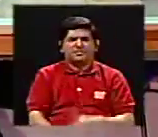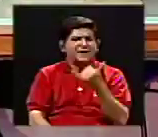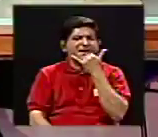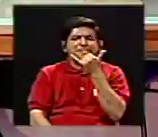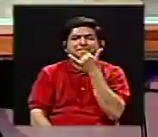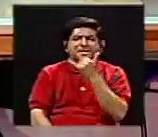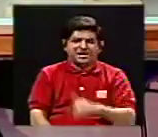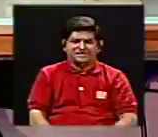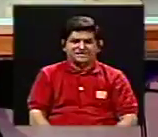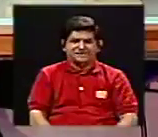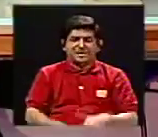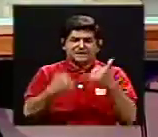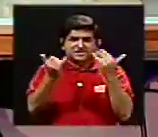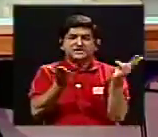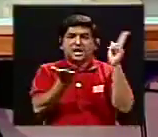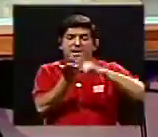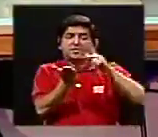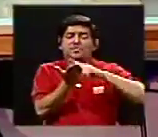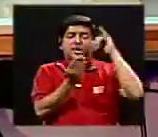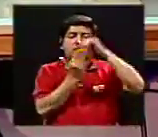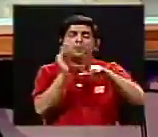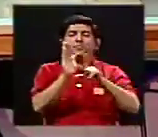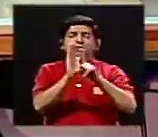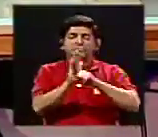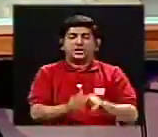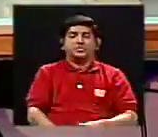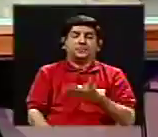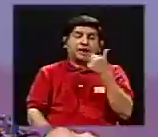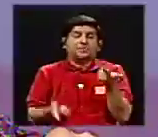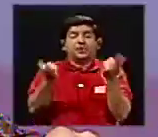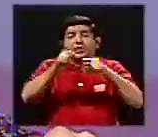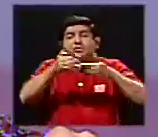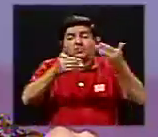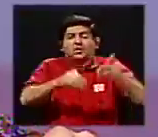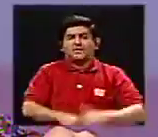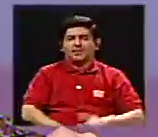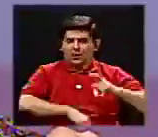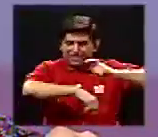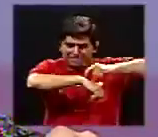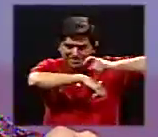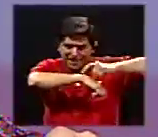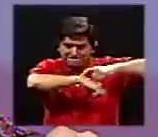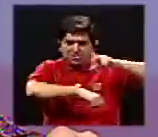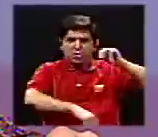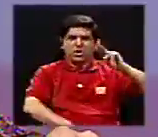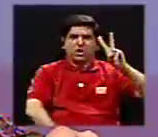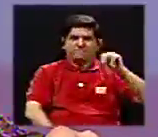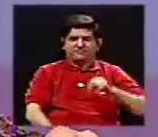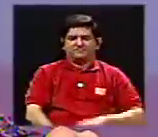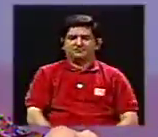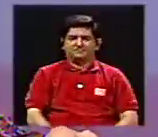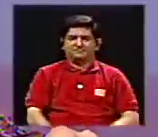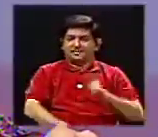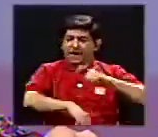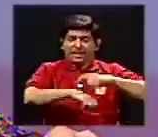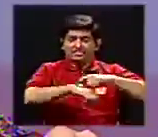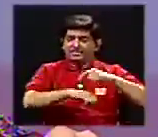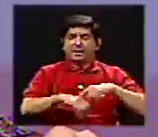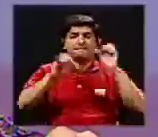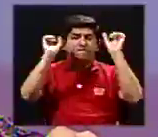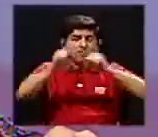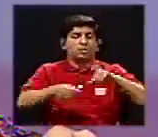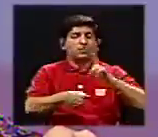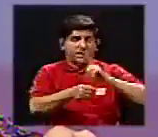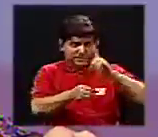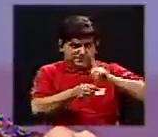está pasando? ¿Cuándo podría estar aprobado este proyecto de ley en el mejor de los casos? Bueno, el plazo es noviembre. O sea, el plazo para que